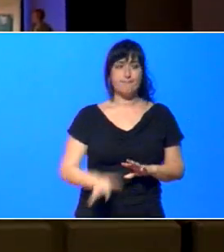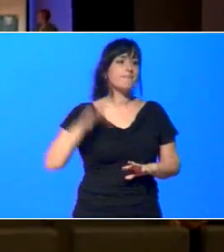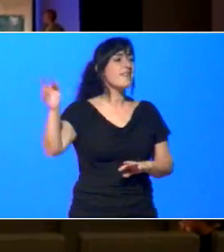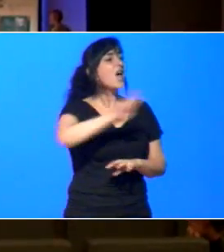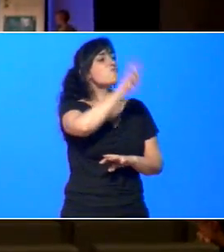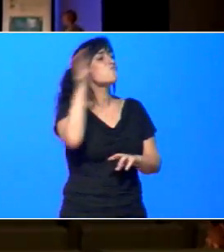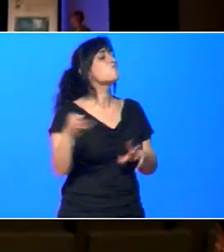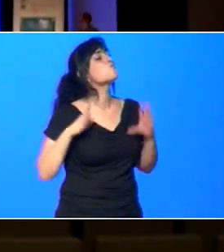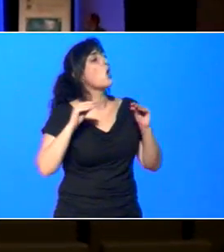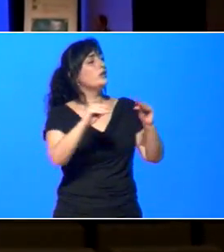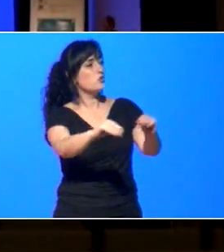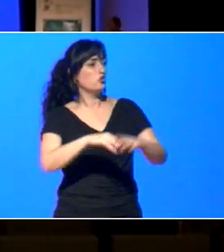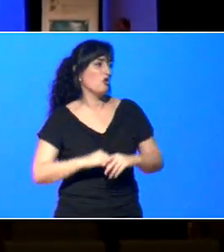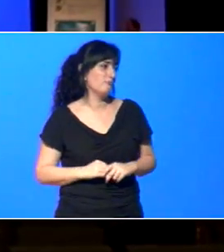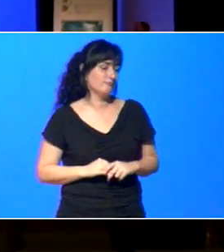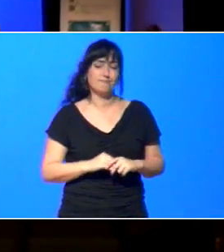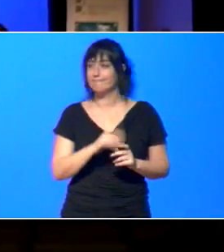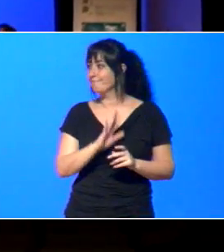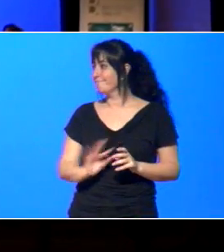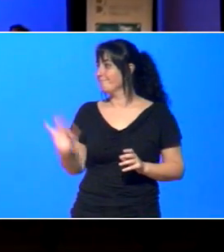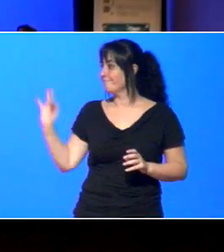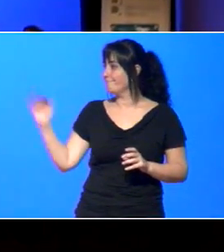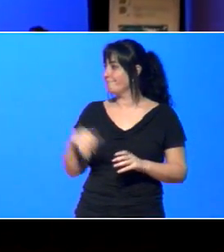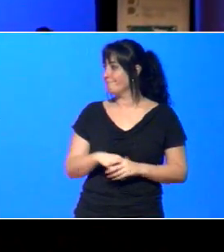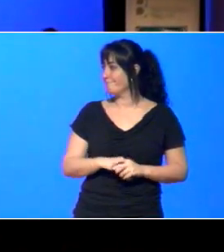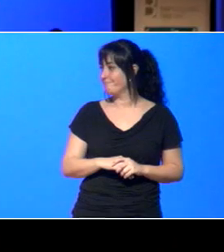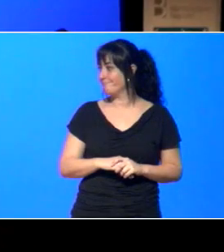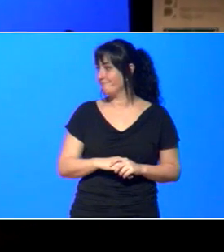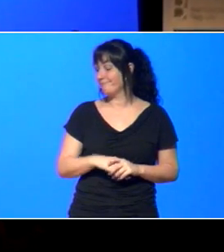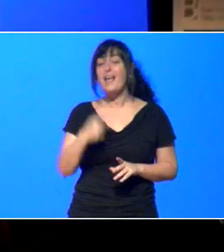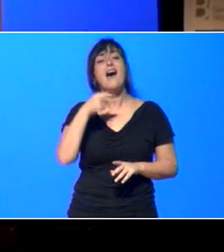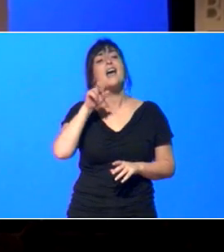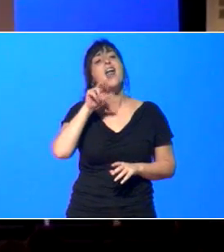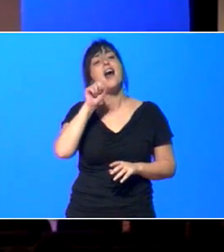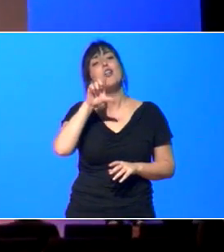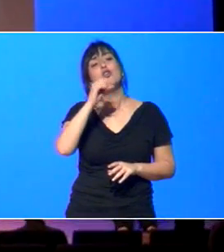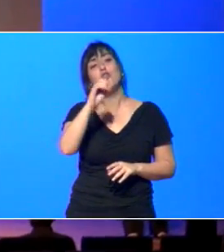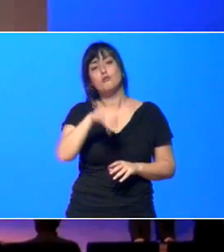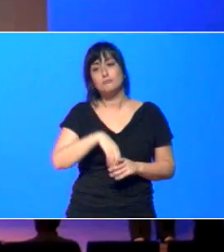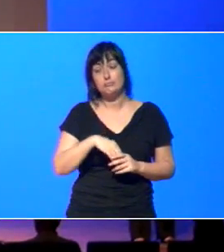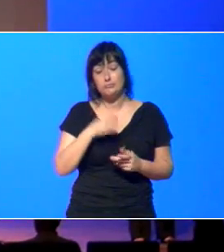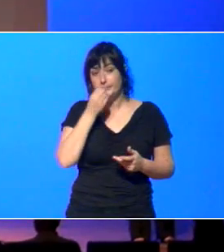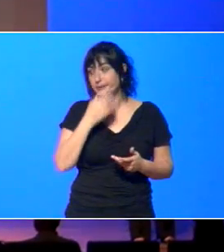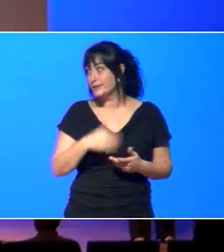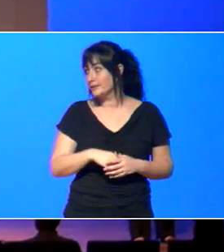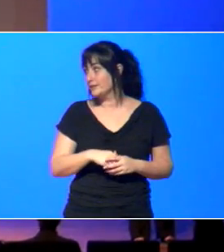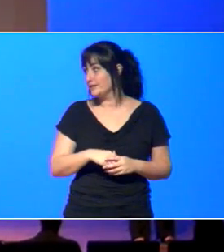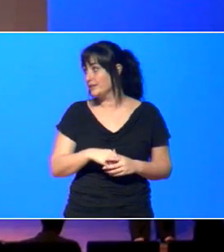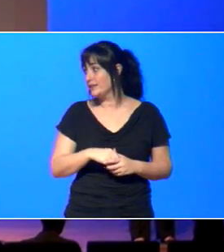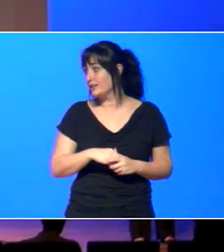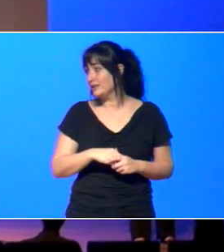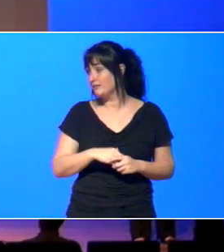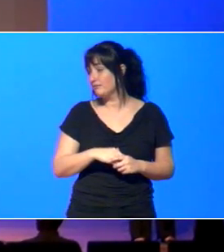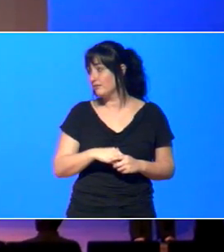No he oído lo que he dicho. Aquí no sé, Javier es el experto. Gerardo. Aquí Gerardo es el experto, que paso es el profesor de la universidad. En algún sitio